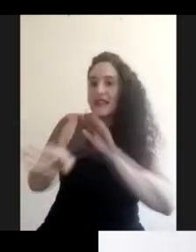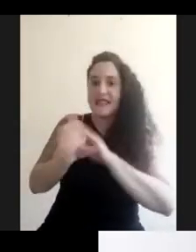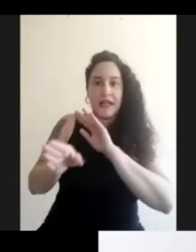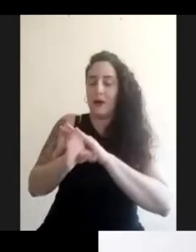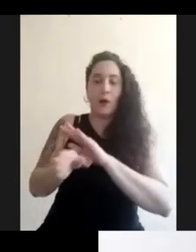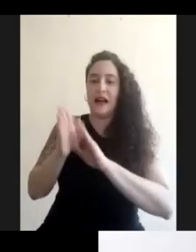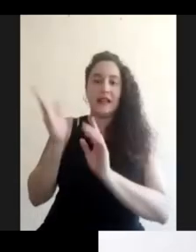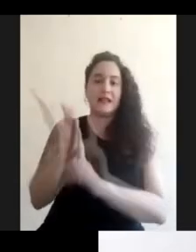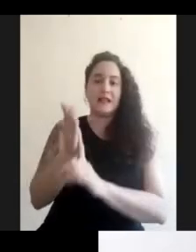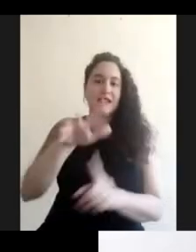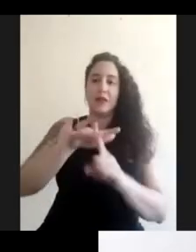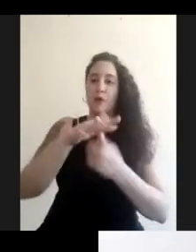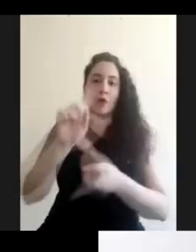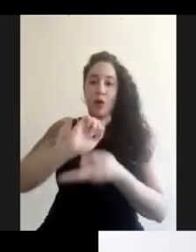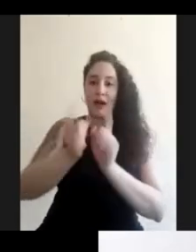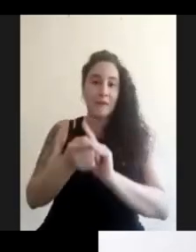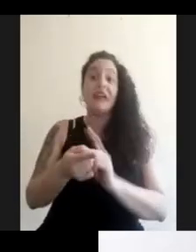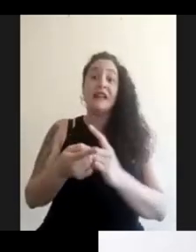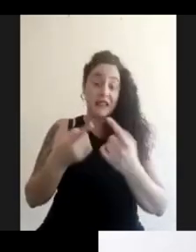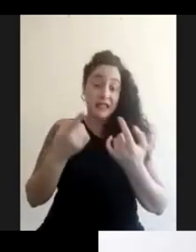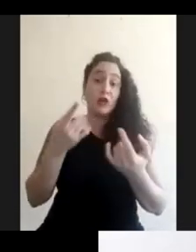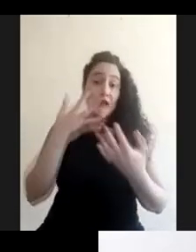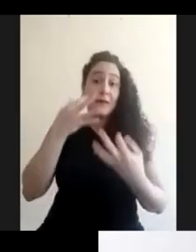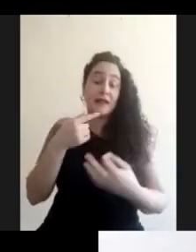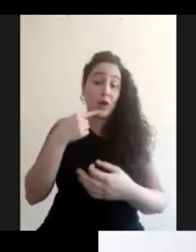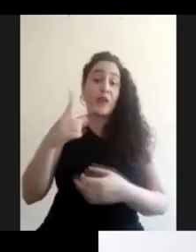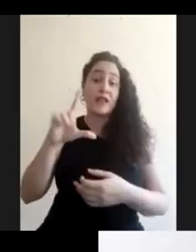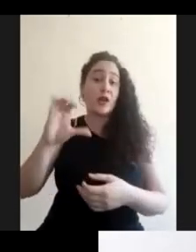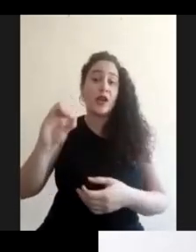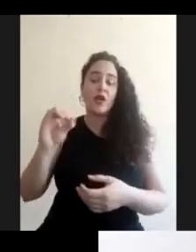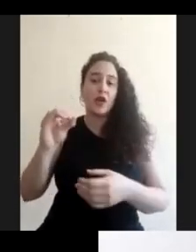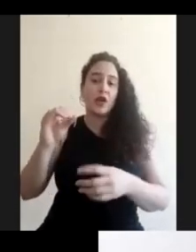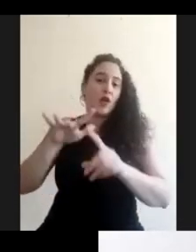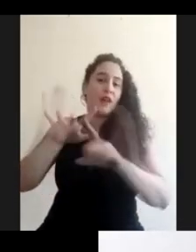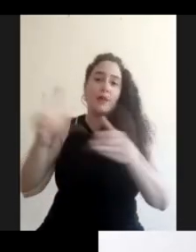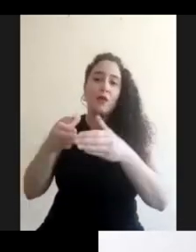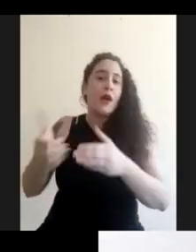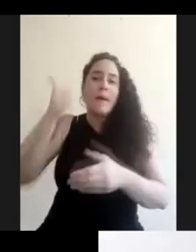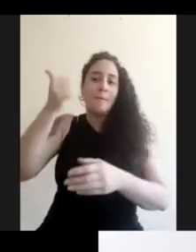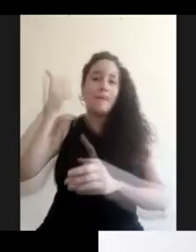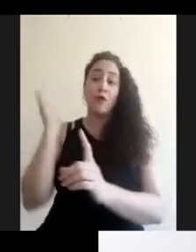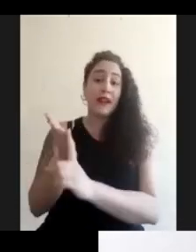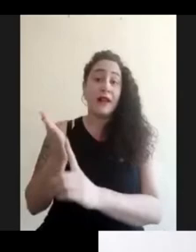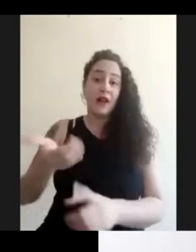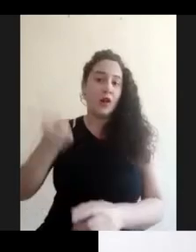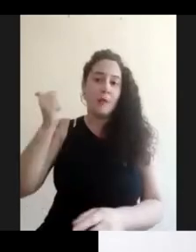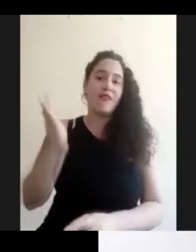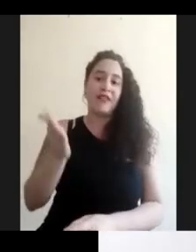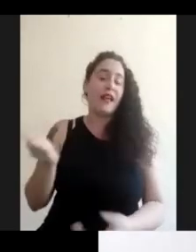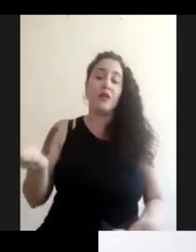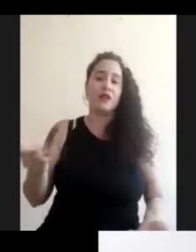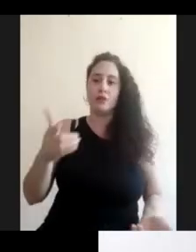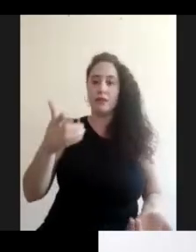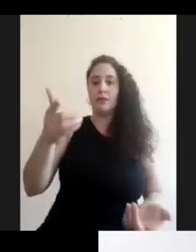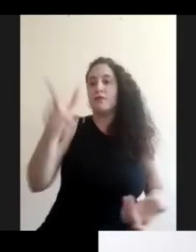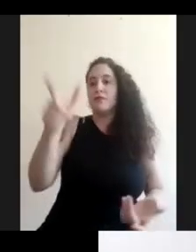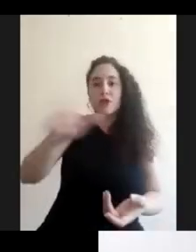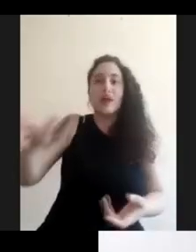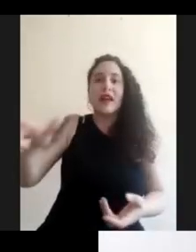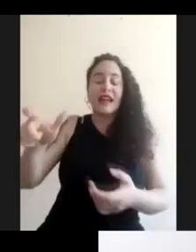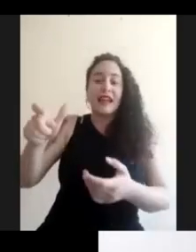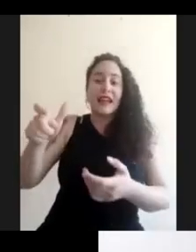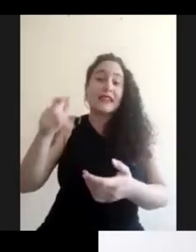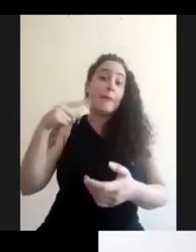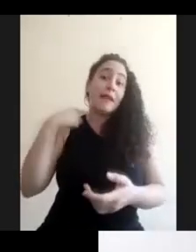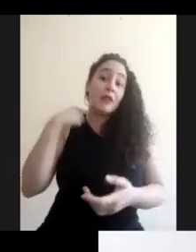perjudicadas van a seguir perjudicadas si esta situación no cambia. Y son realmente, como ha dicho Leo, los colectivos más vulnerables, los más afectados, que son